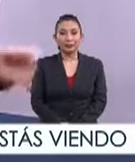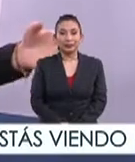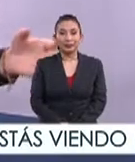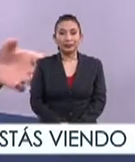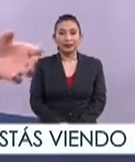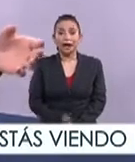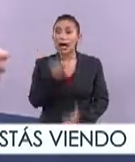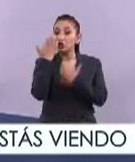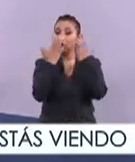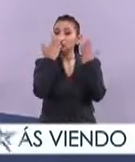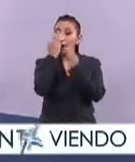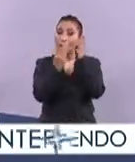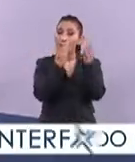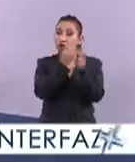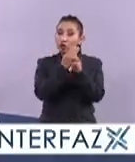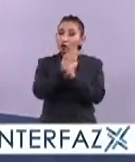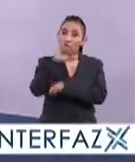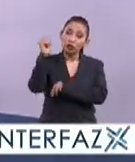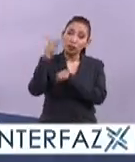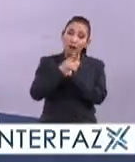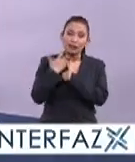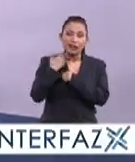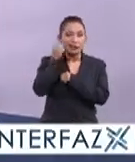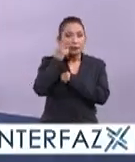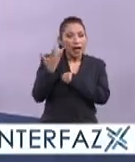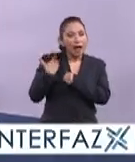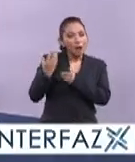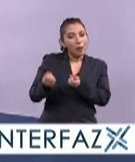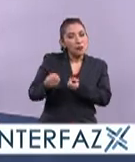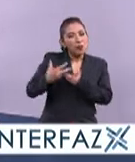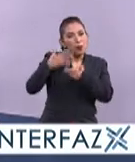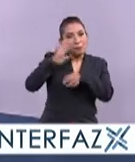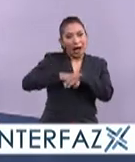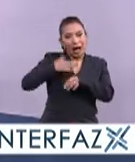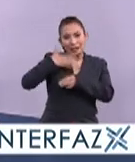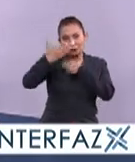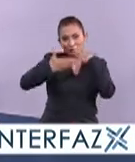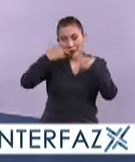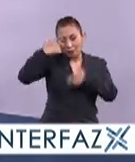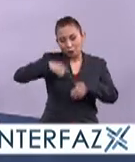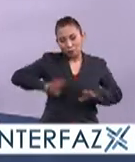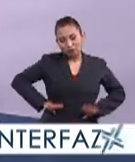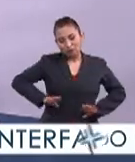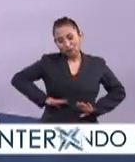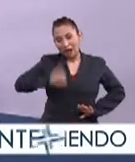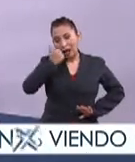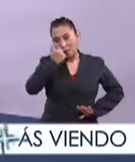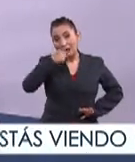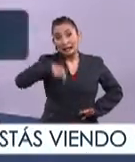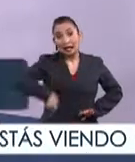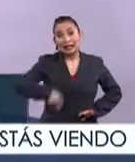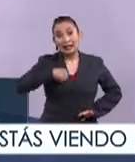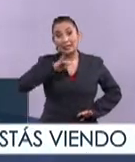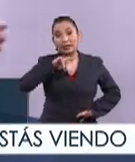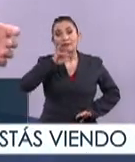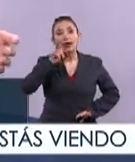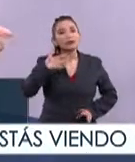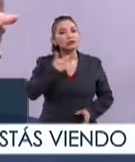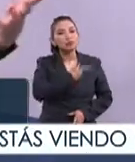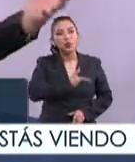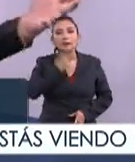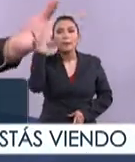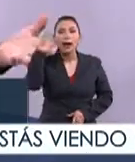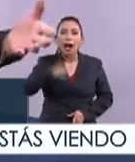Estudiar en el mundo siempre enriquece el perfil académico de un estudiante Y bueno, pues aquí en Interfaz nos